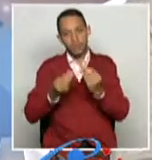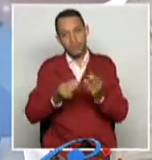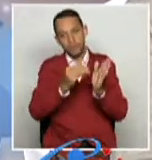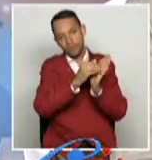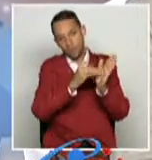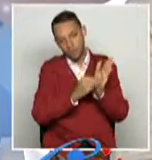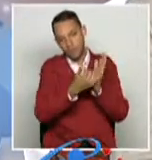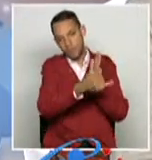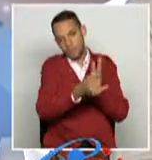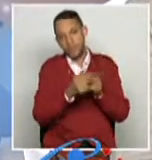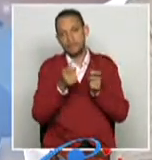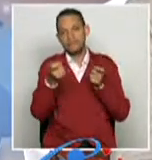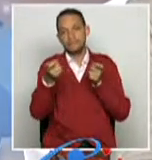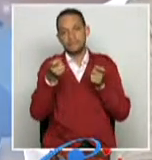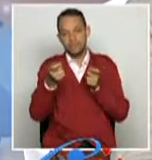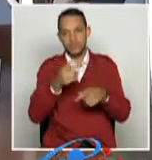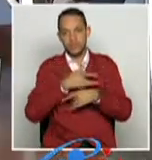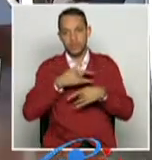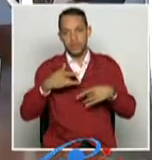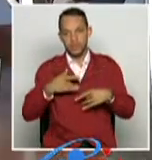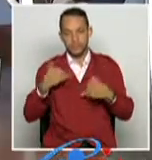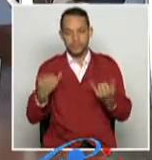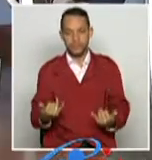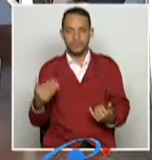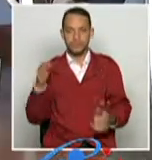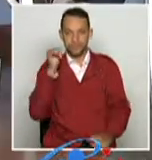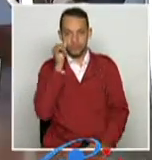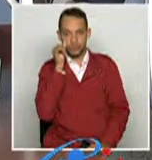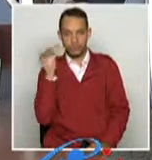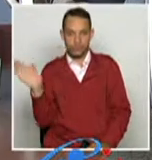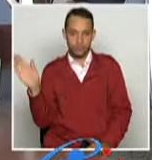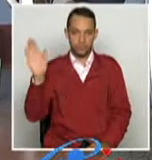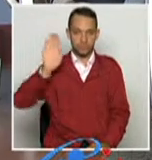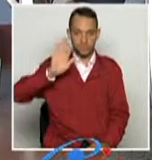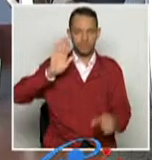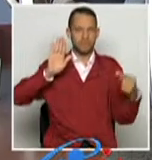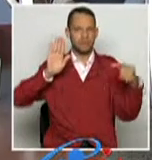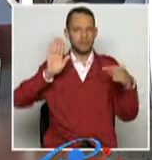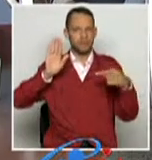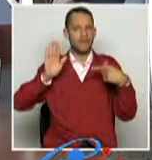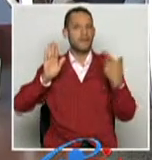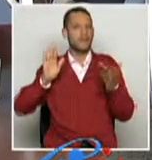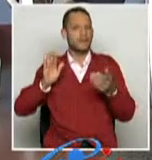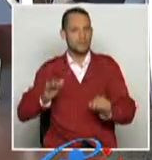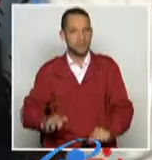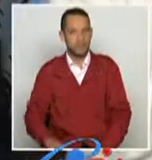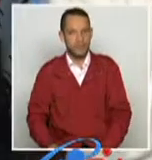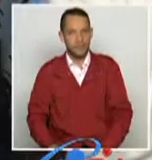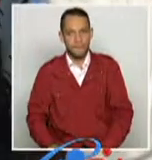ayudas en el manejo de la enfermedad. Ahora sí, veamos entonces este video de consultorio.